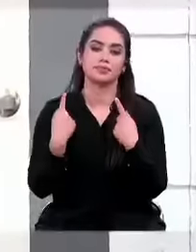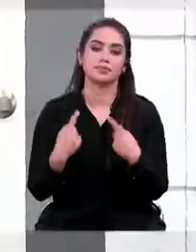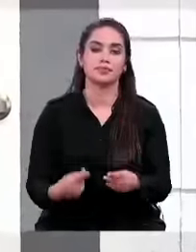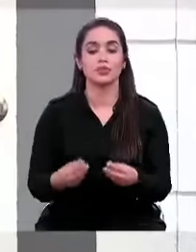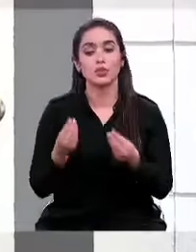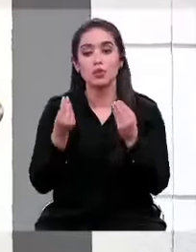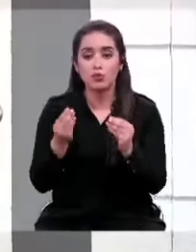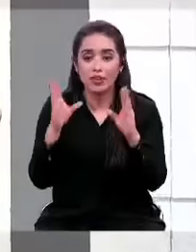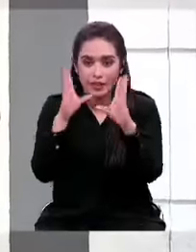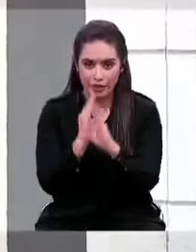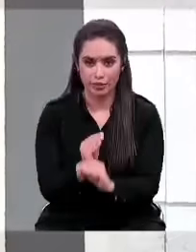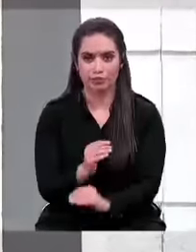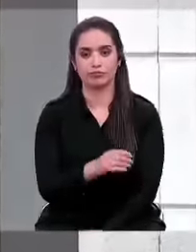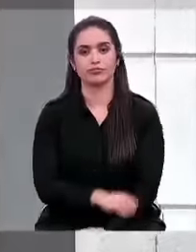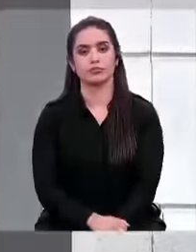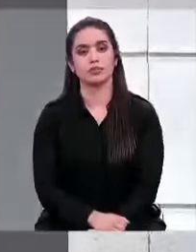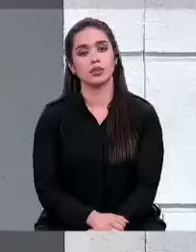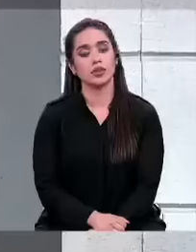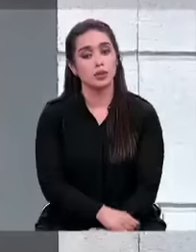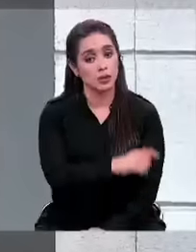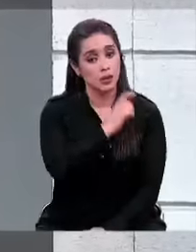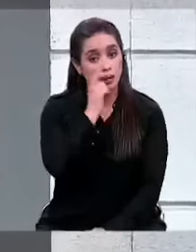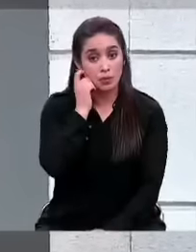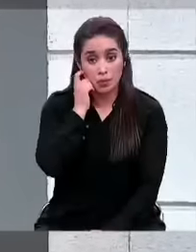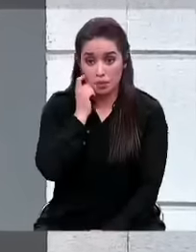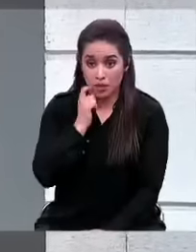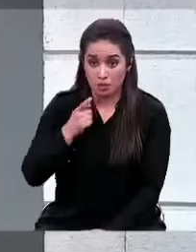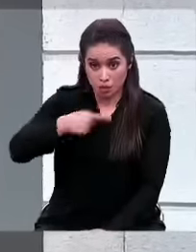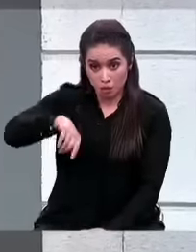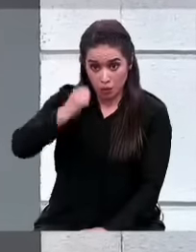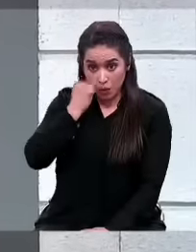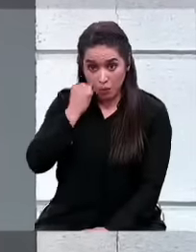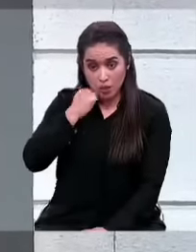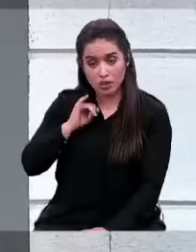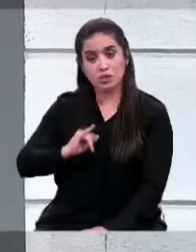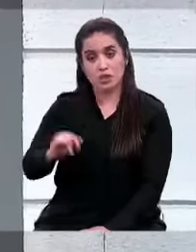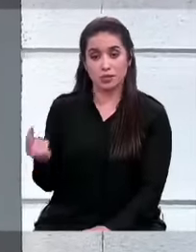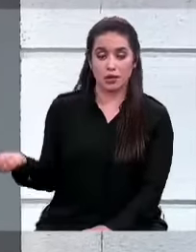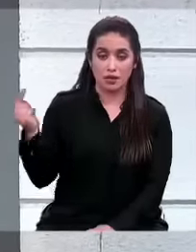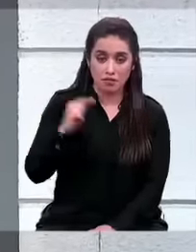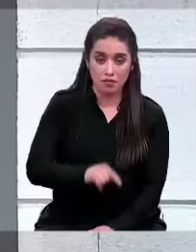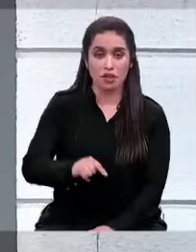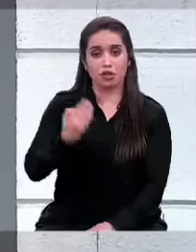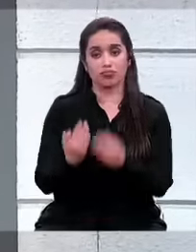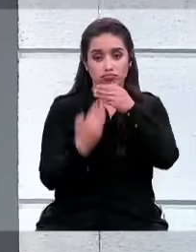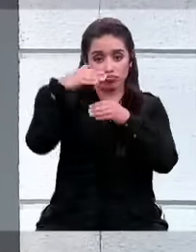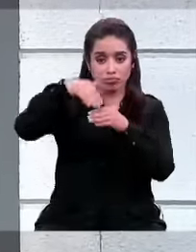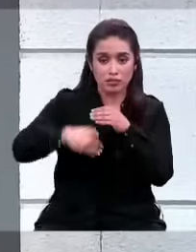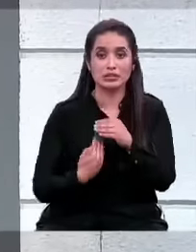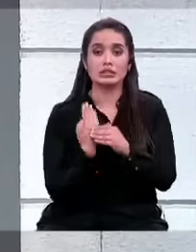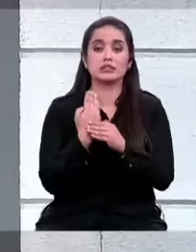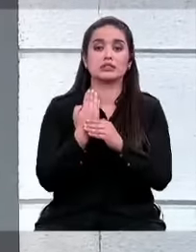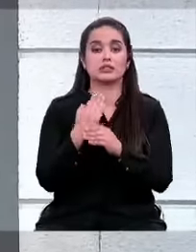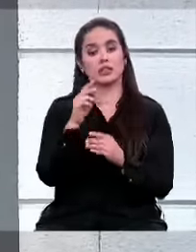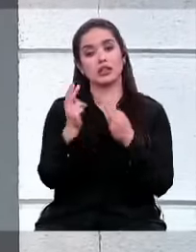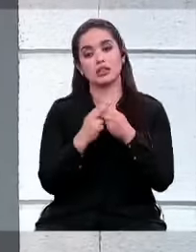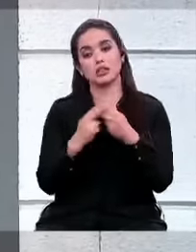Buenas noches, señor. Mario, para nosotros Plástico Marambio siempre ha estado acá en estas jornadas solidarias de la Teletón. Así que vamos que se